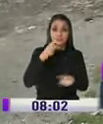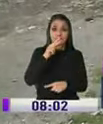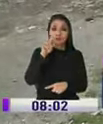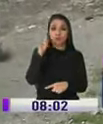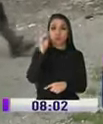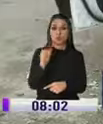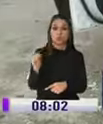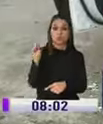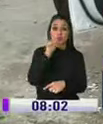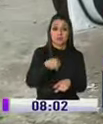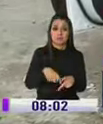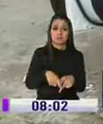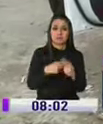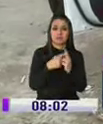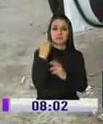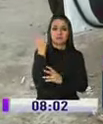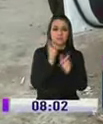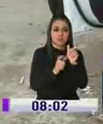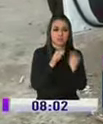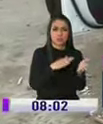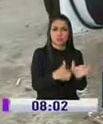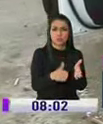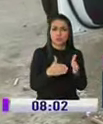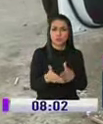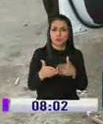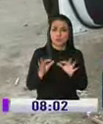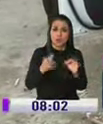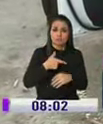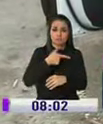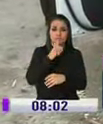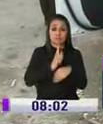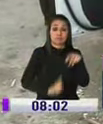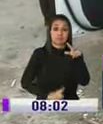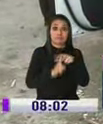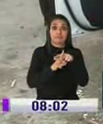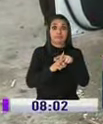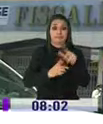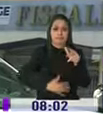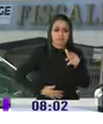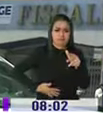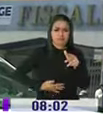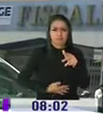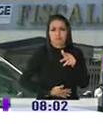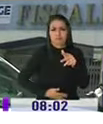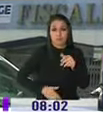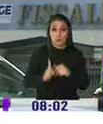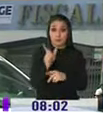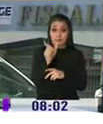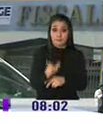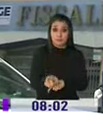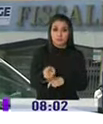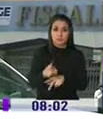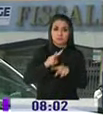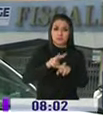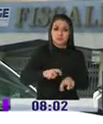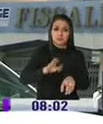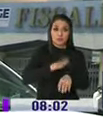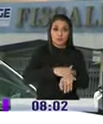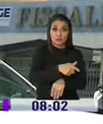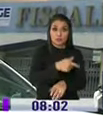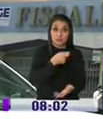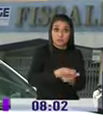la alerta sobre los fallecimientos e intoxicaciones por el consumo de licor artesanal. Una de ellas está siendo investigada por muerte culposa, otra